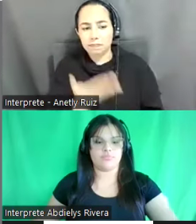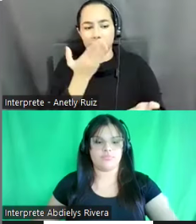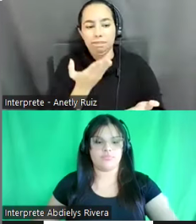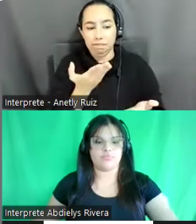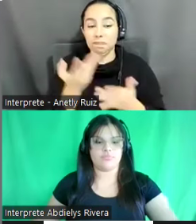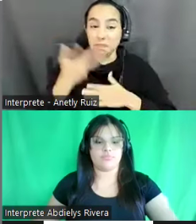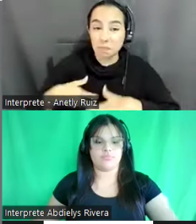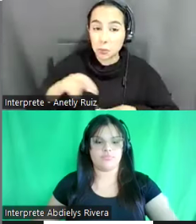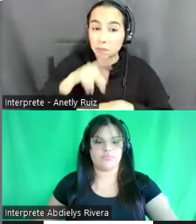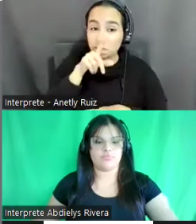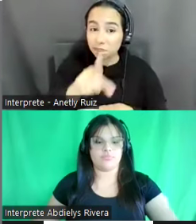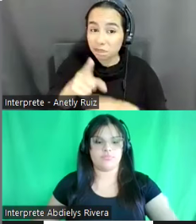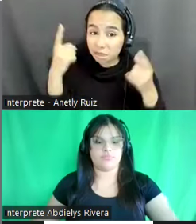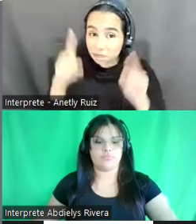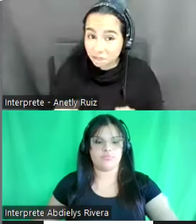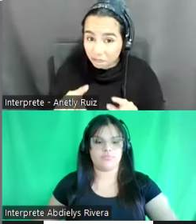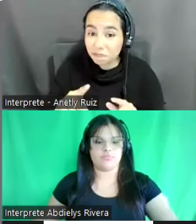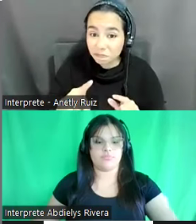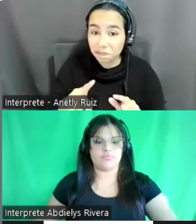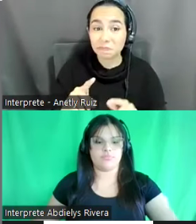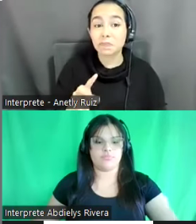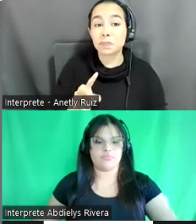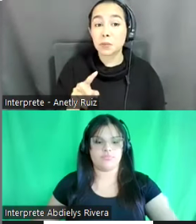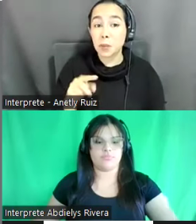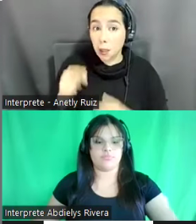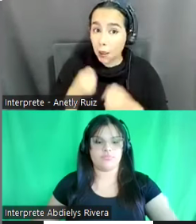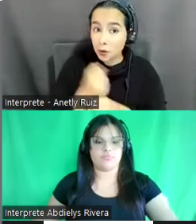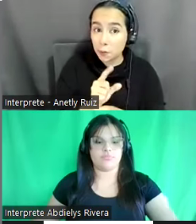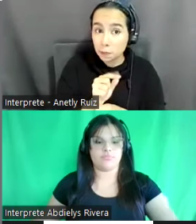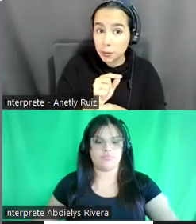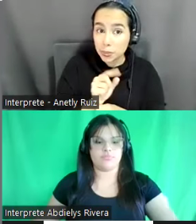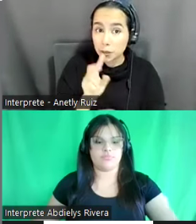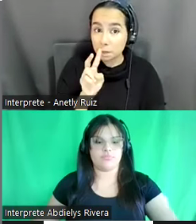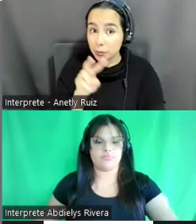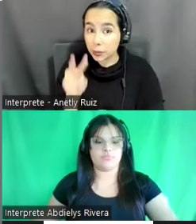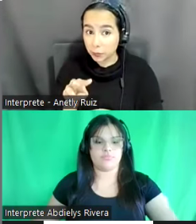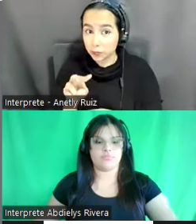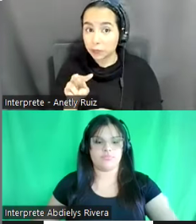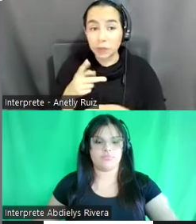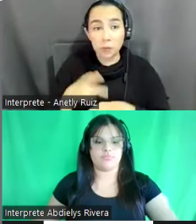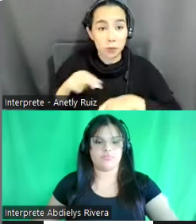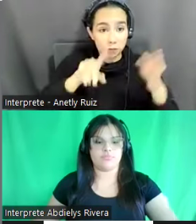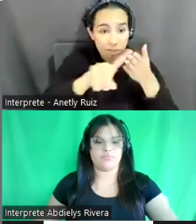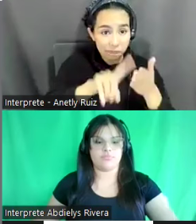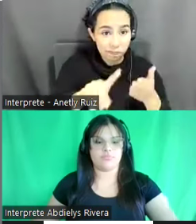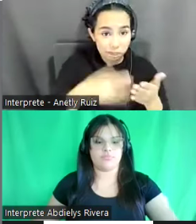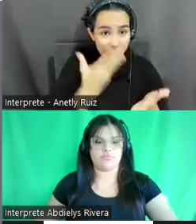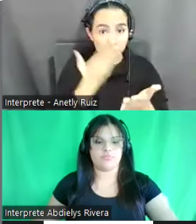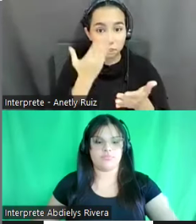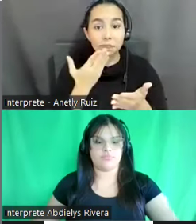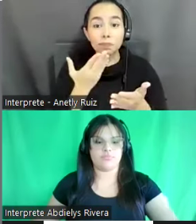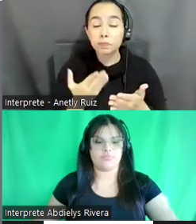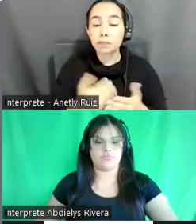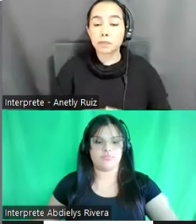país, 28, estas estadísticas son del 2022 del Instituto de Estadísticas de Puerto Rico. Y estas estadísticas nos